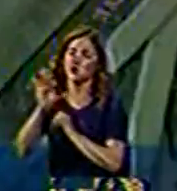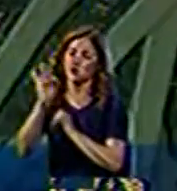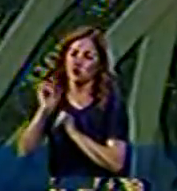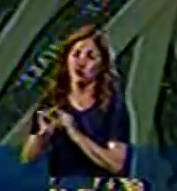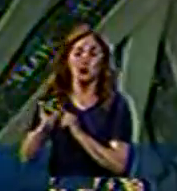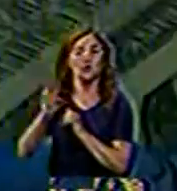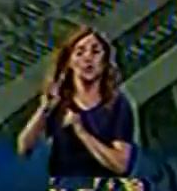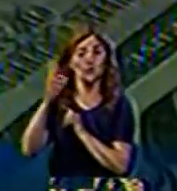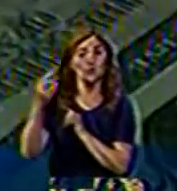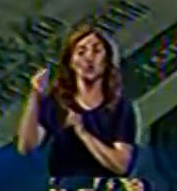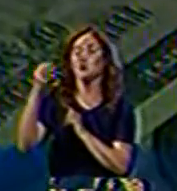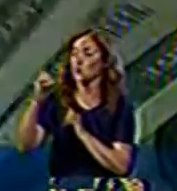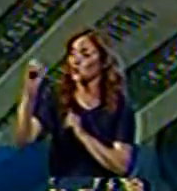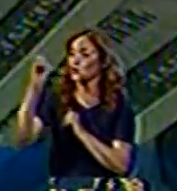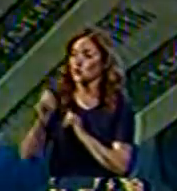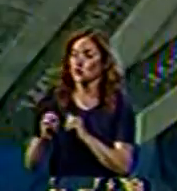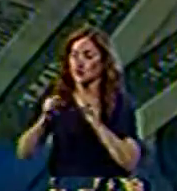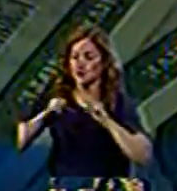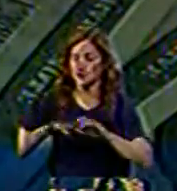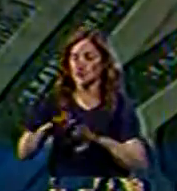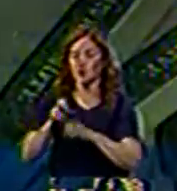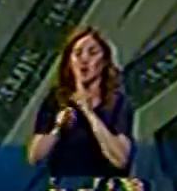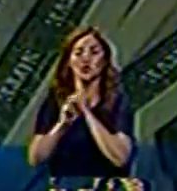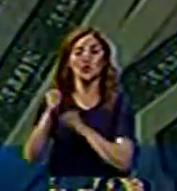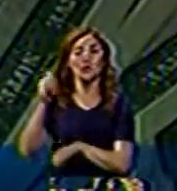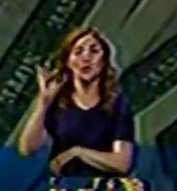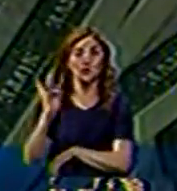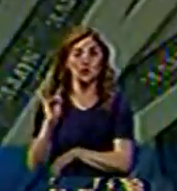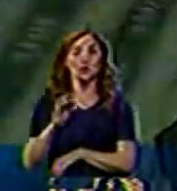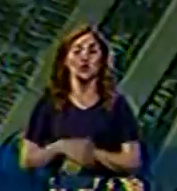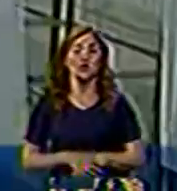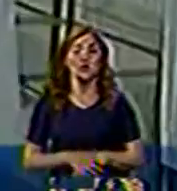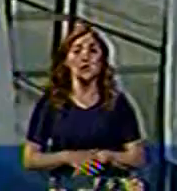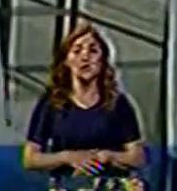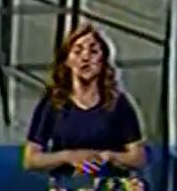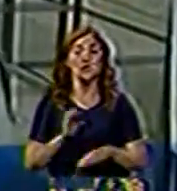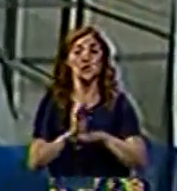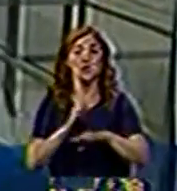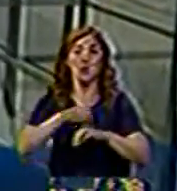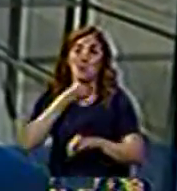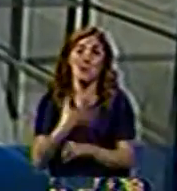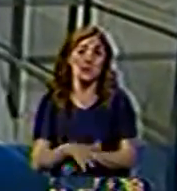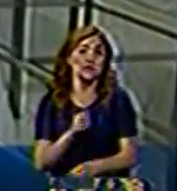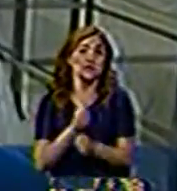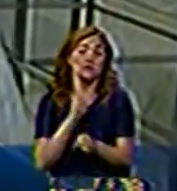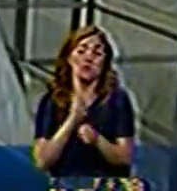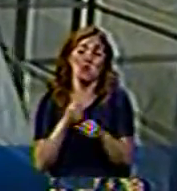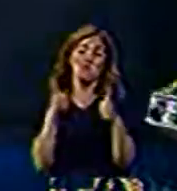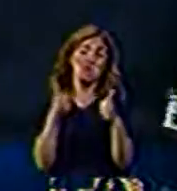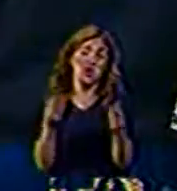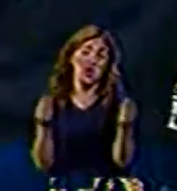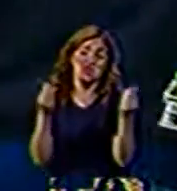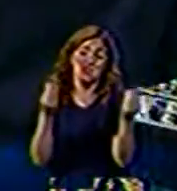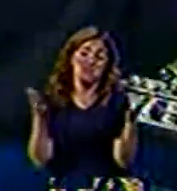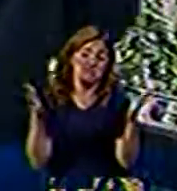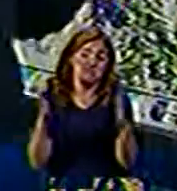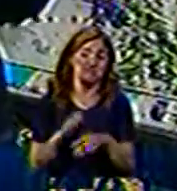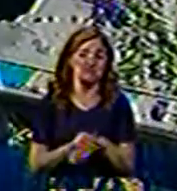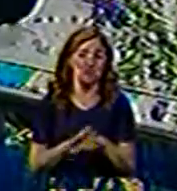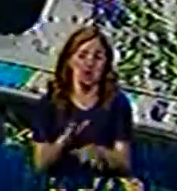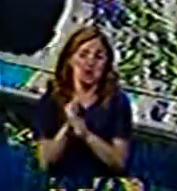39.6% a septiembre de este año, con lo que el país ha perdido empleo pleno cada año y no existe